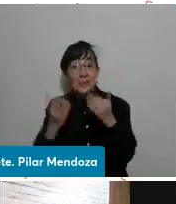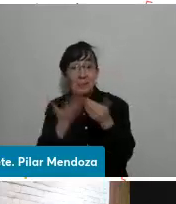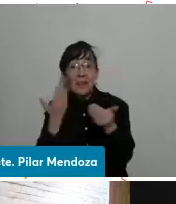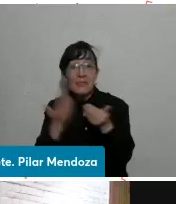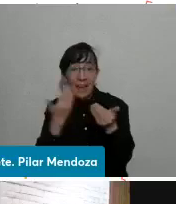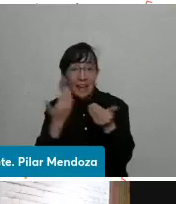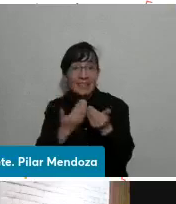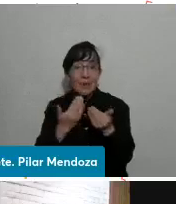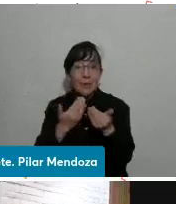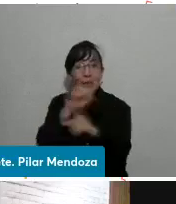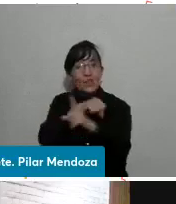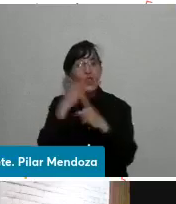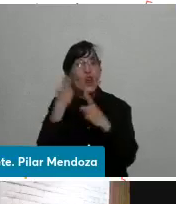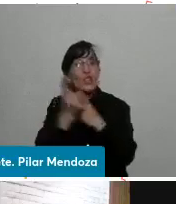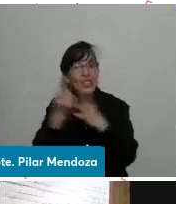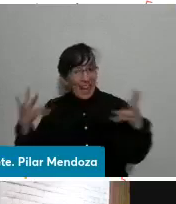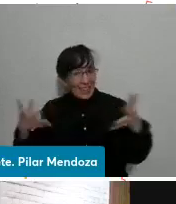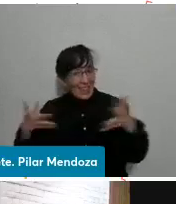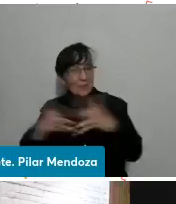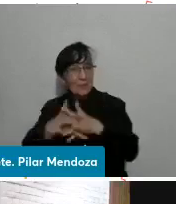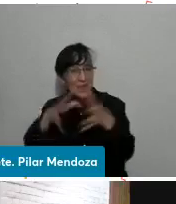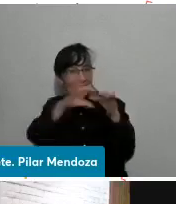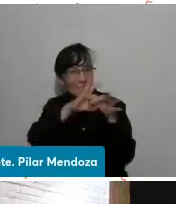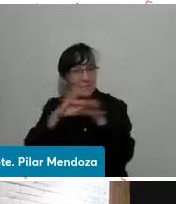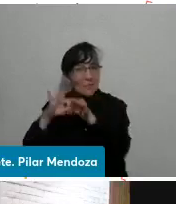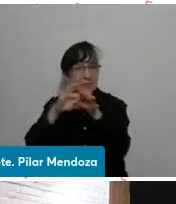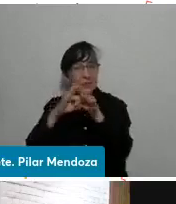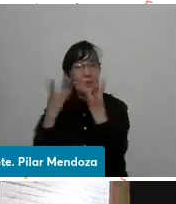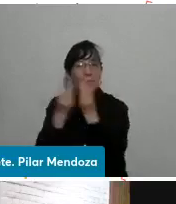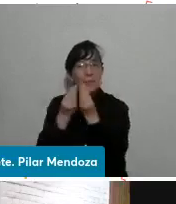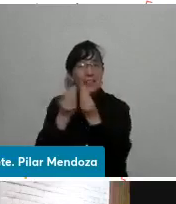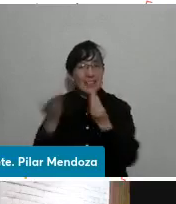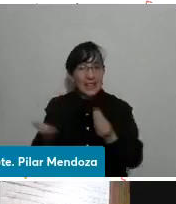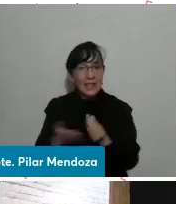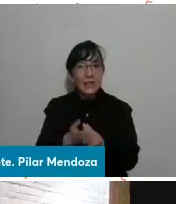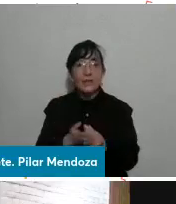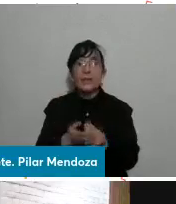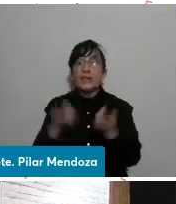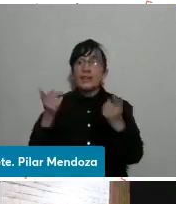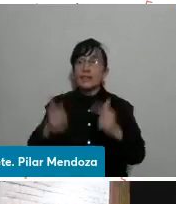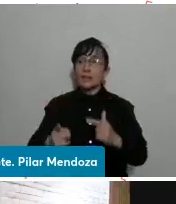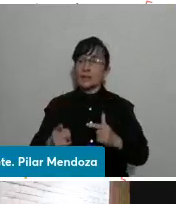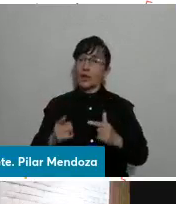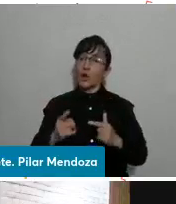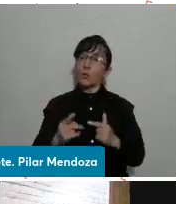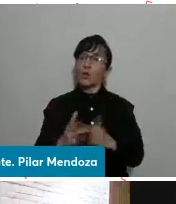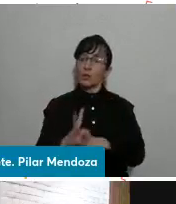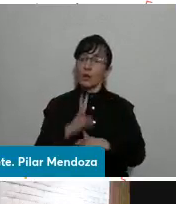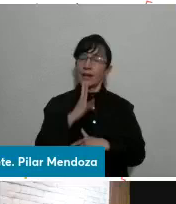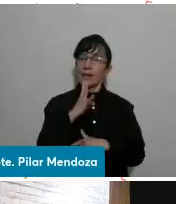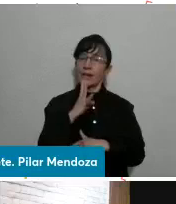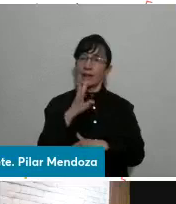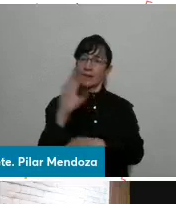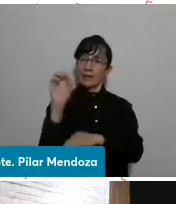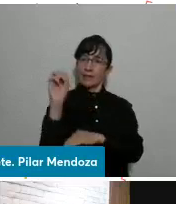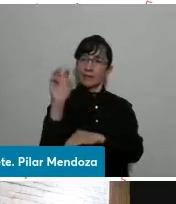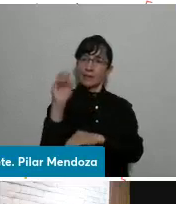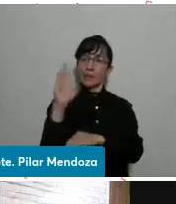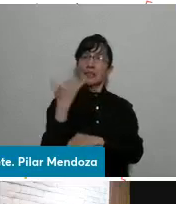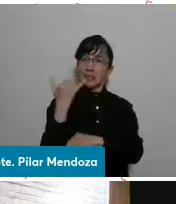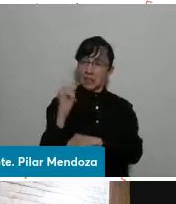sociabilizar con sus compañeros, hablar hacia los demás, comunicarse, seguir